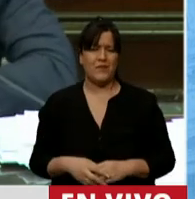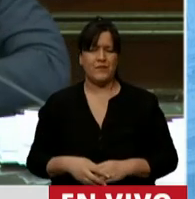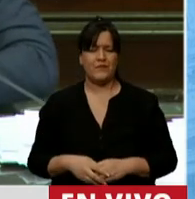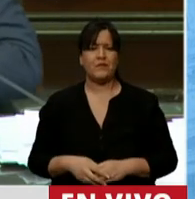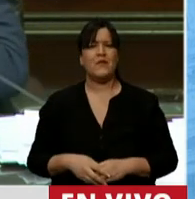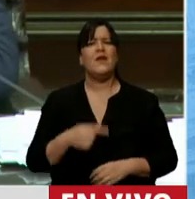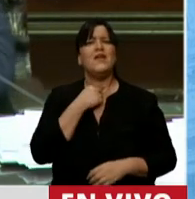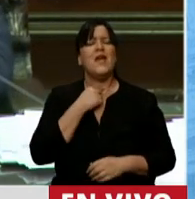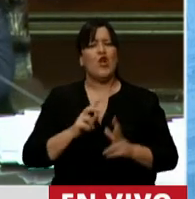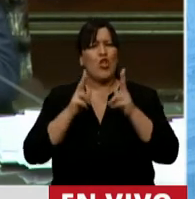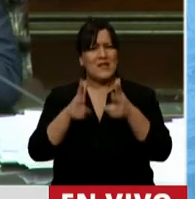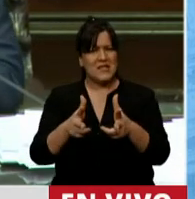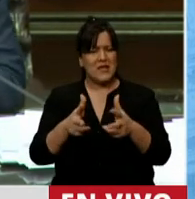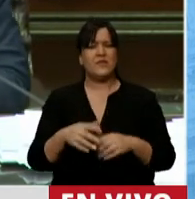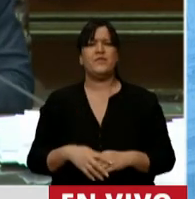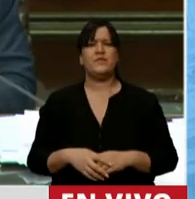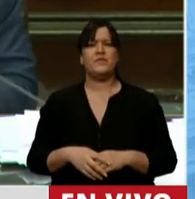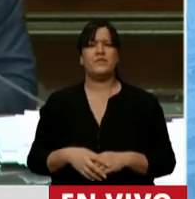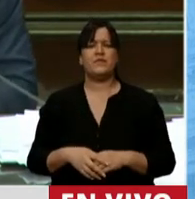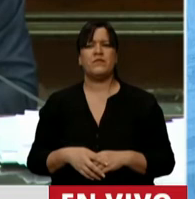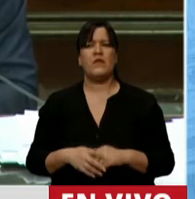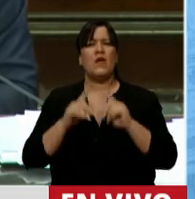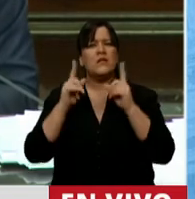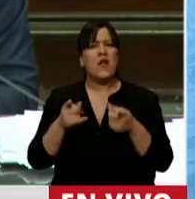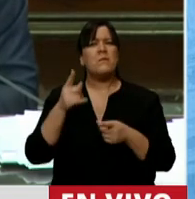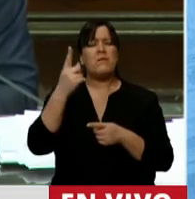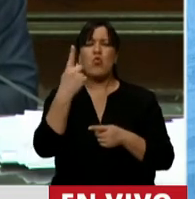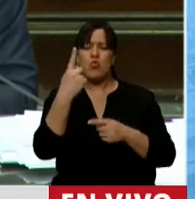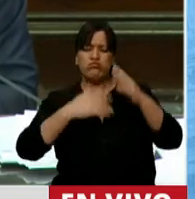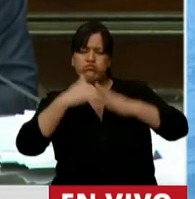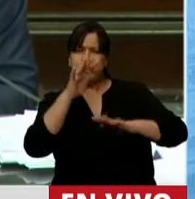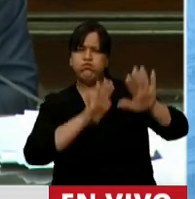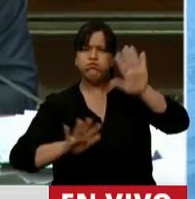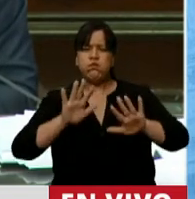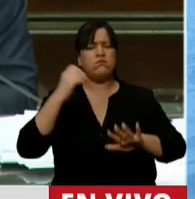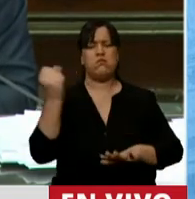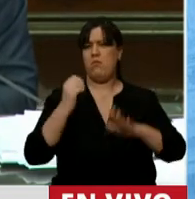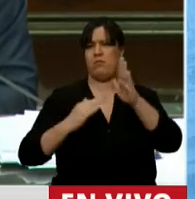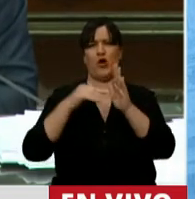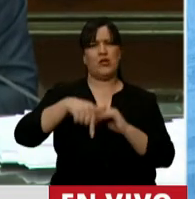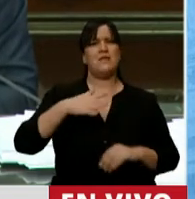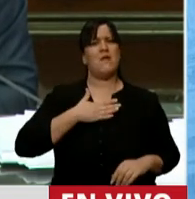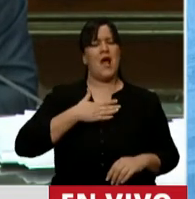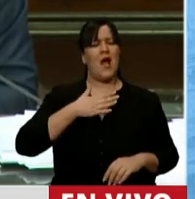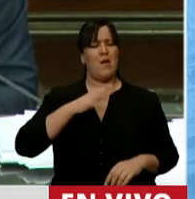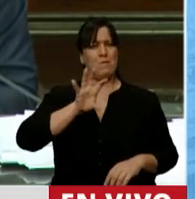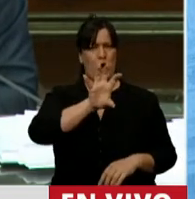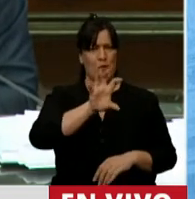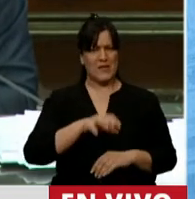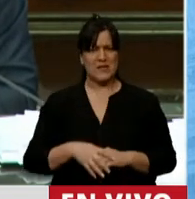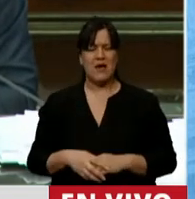Yo quiero referirme también a una obra de infraestructura esencial para nuestra provincia,